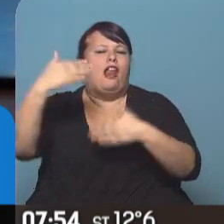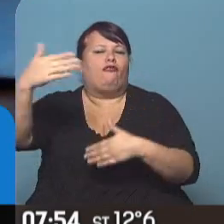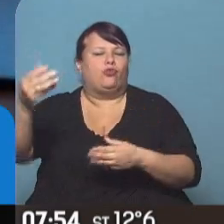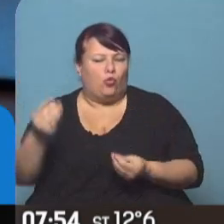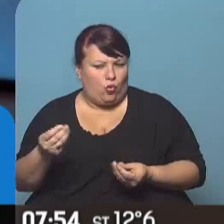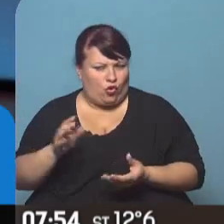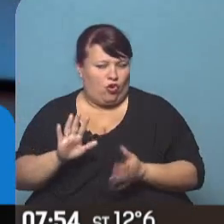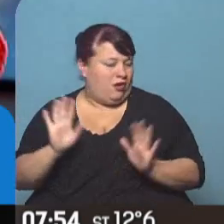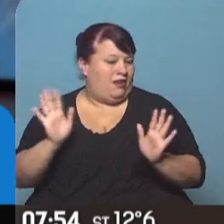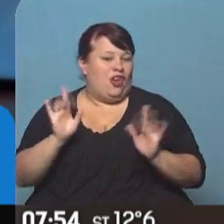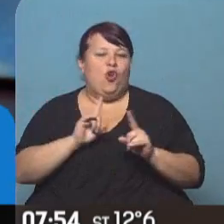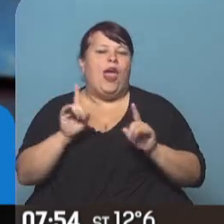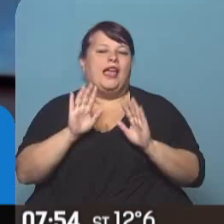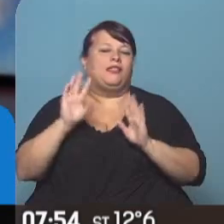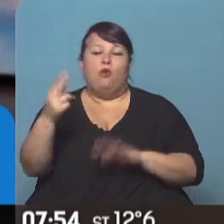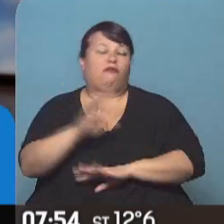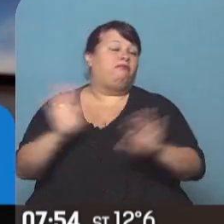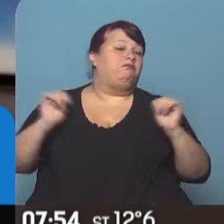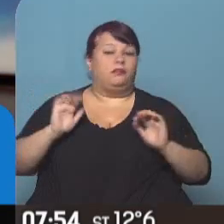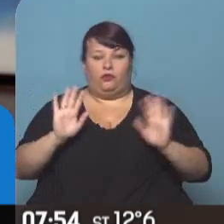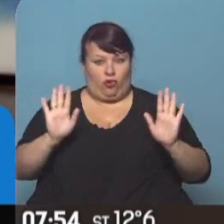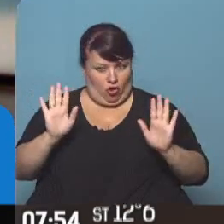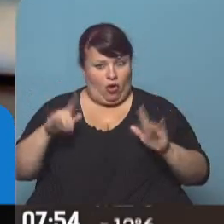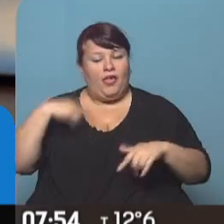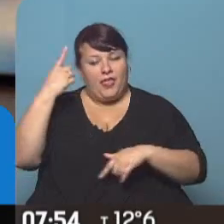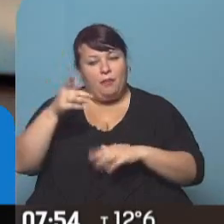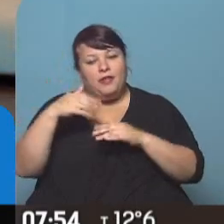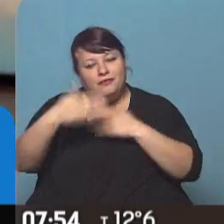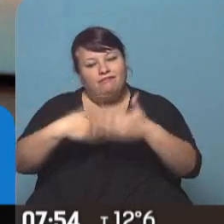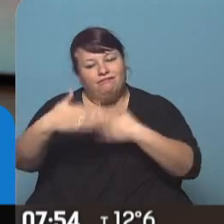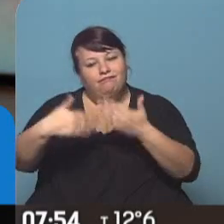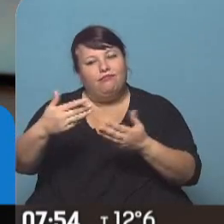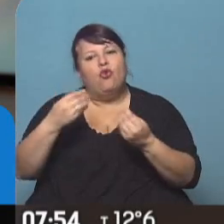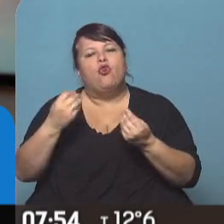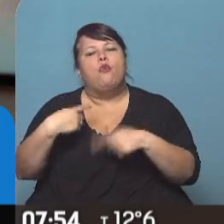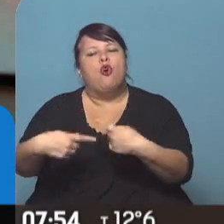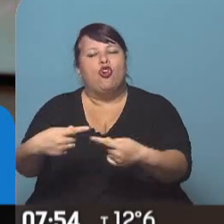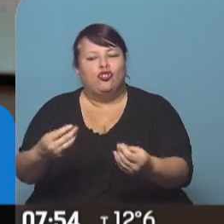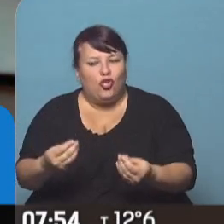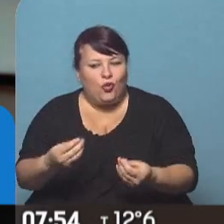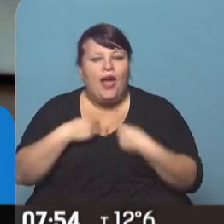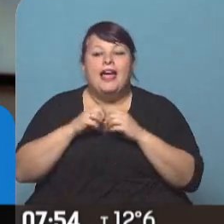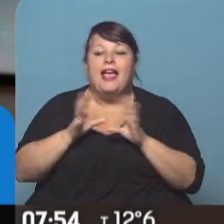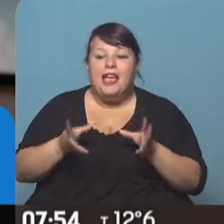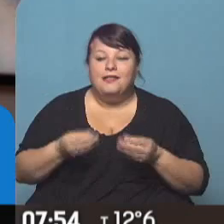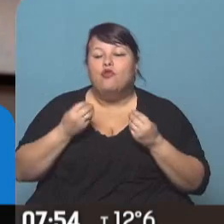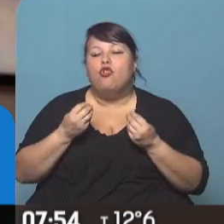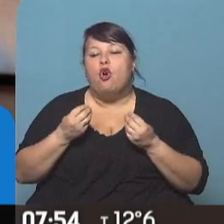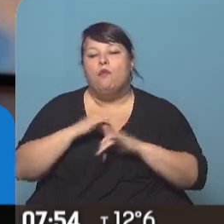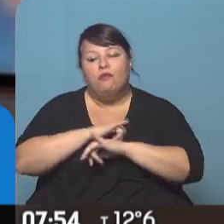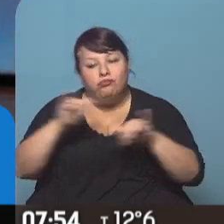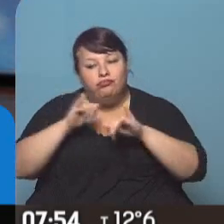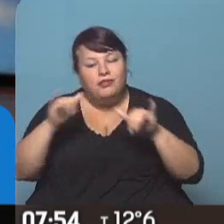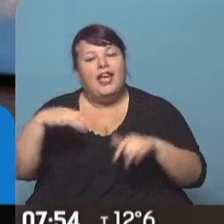porque no se queda en la muerte esa tragedia sino que se queda en el cómo seguimos qué hacemos y cómo comunicamos